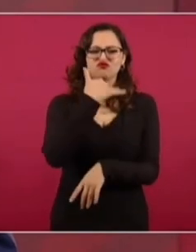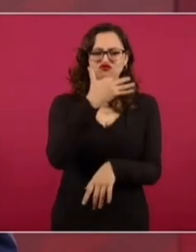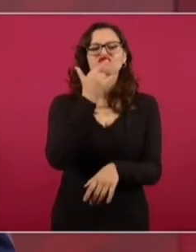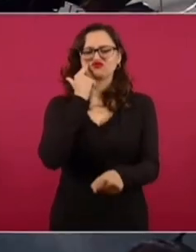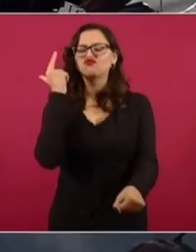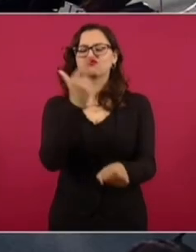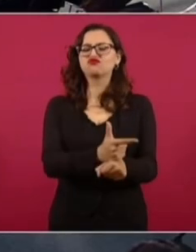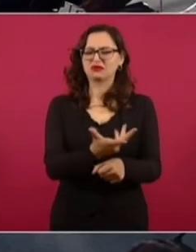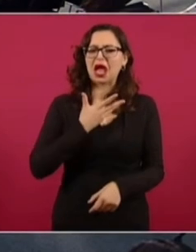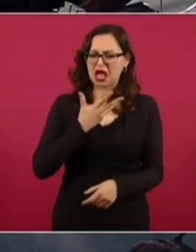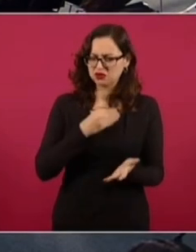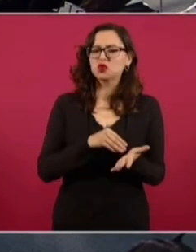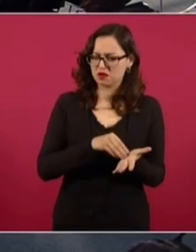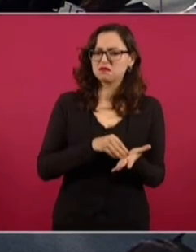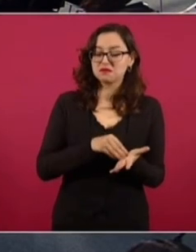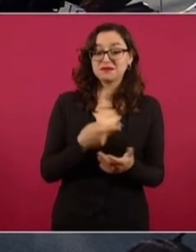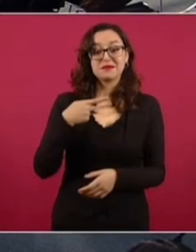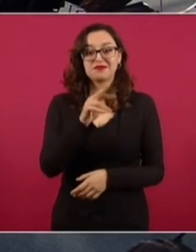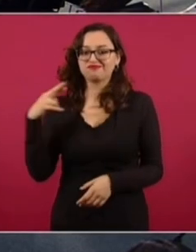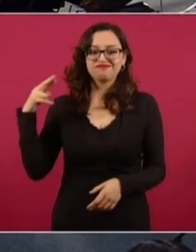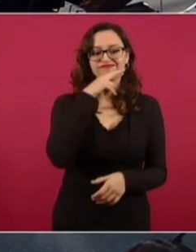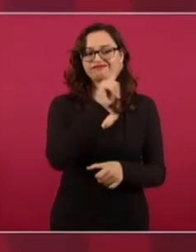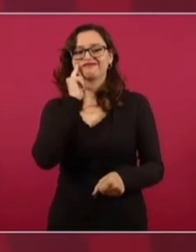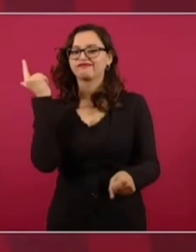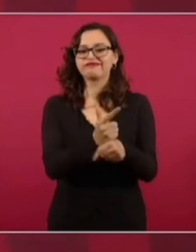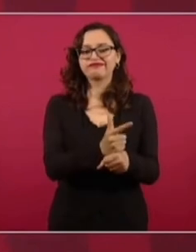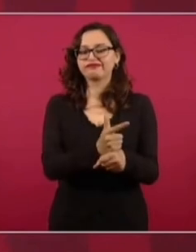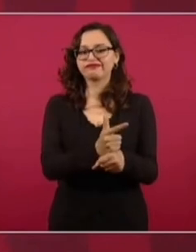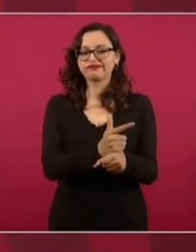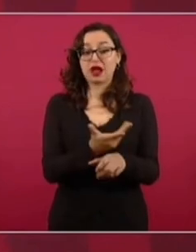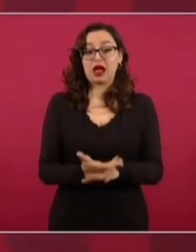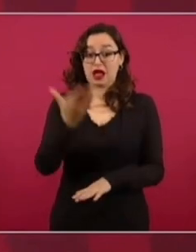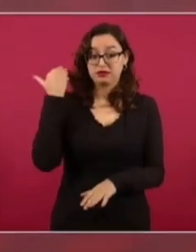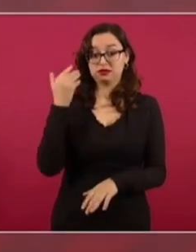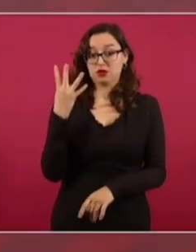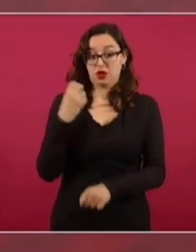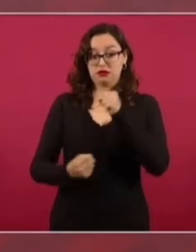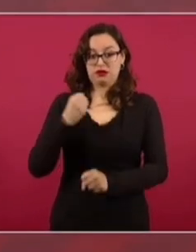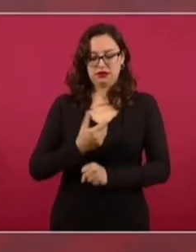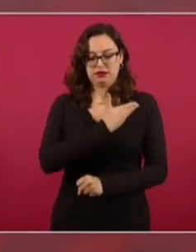corrupción de inmediato, incluso lo planteé desde mi toma de posición. Dije,